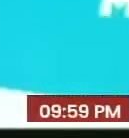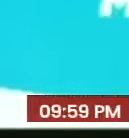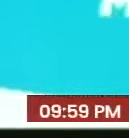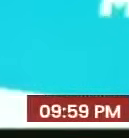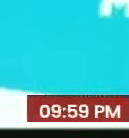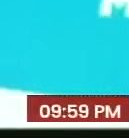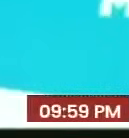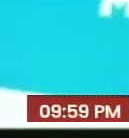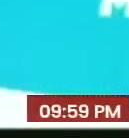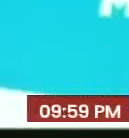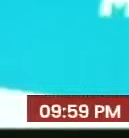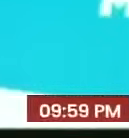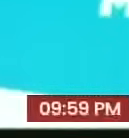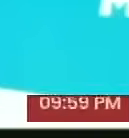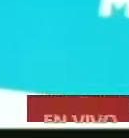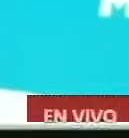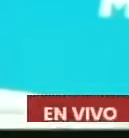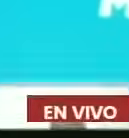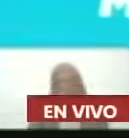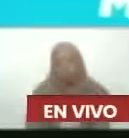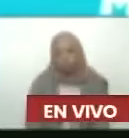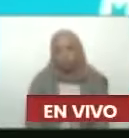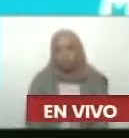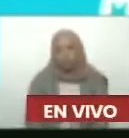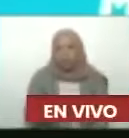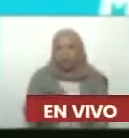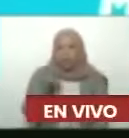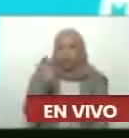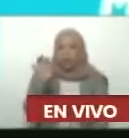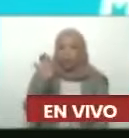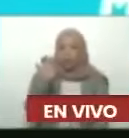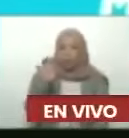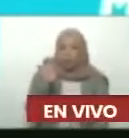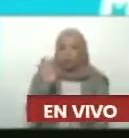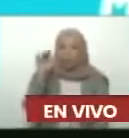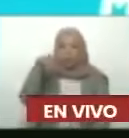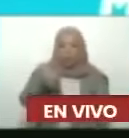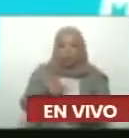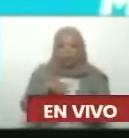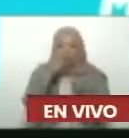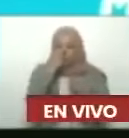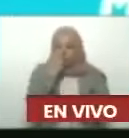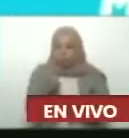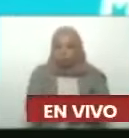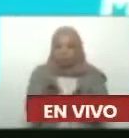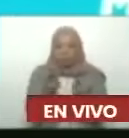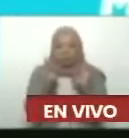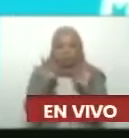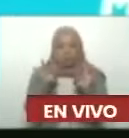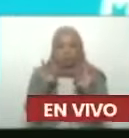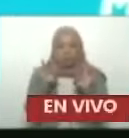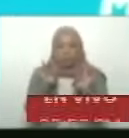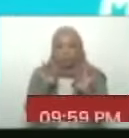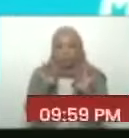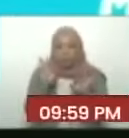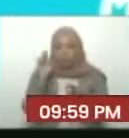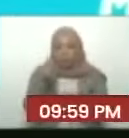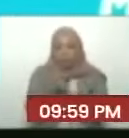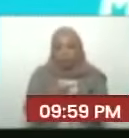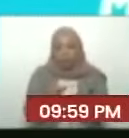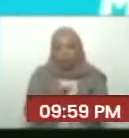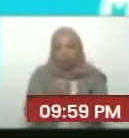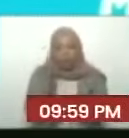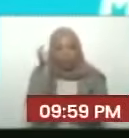en el segmento regiones, hoy estamos en Aragua, invitada especial Aragua,